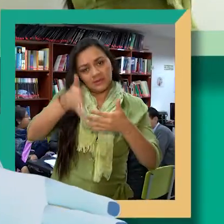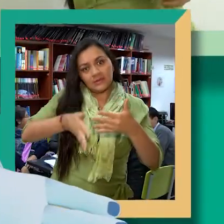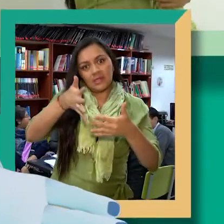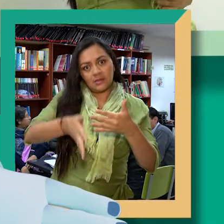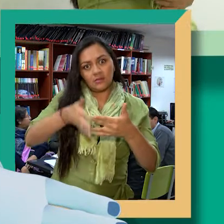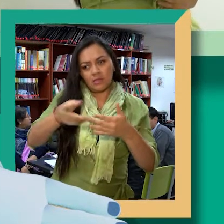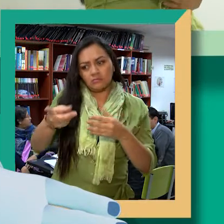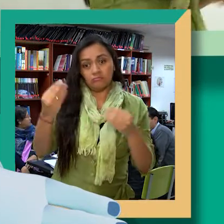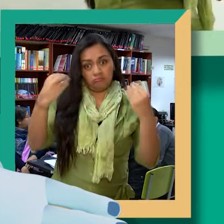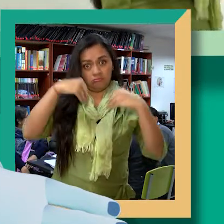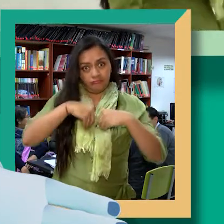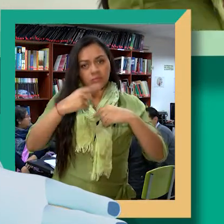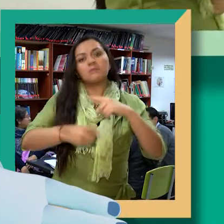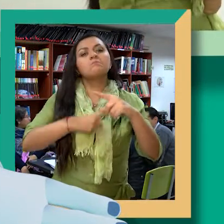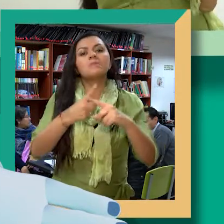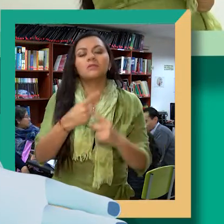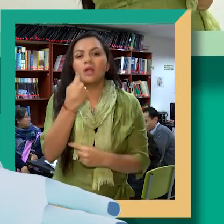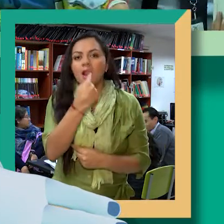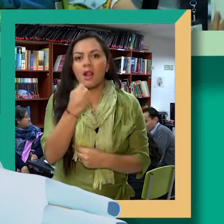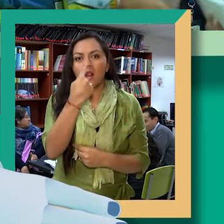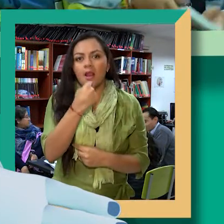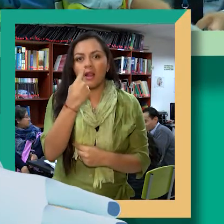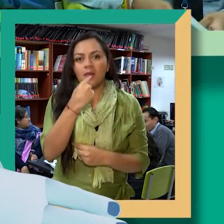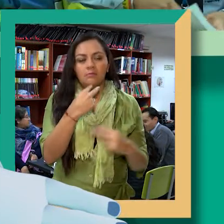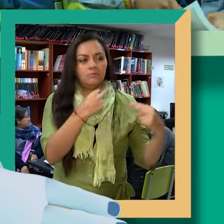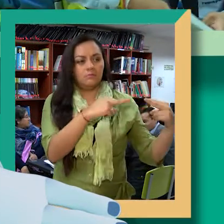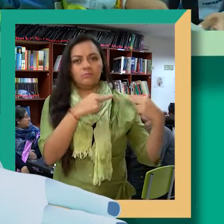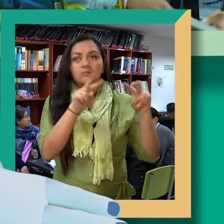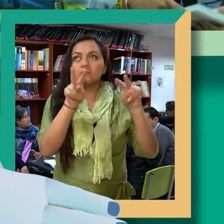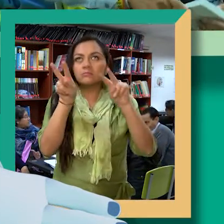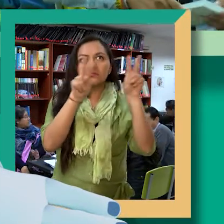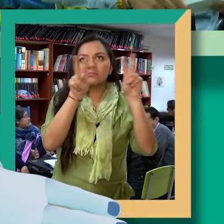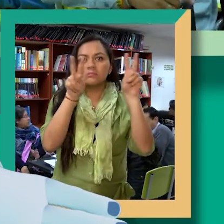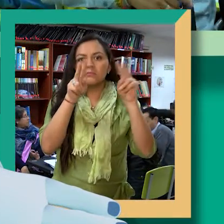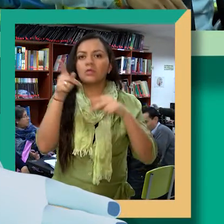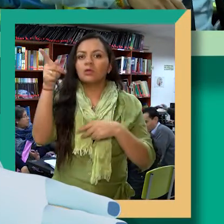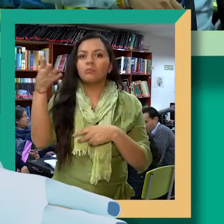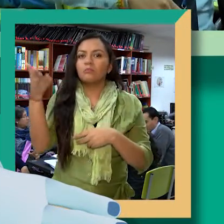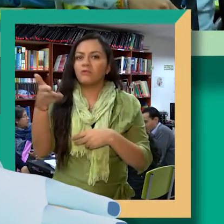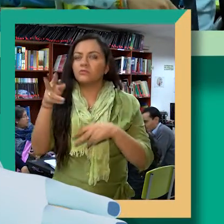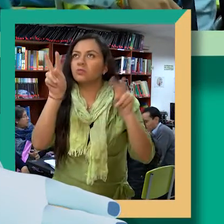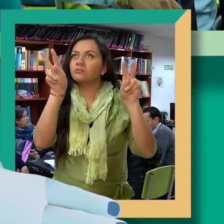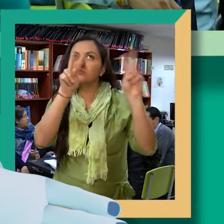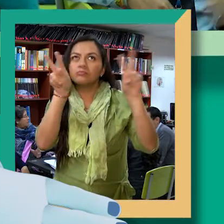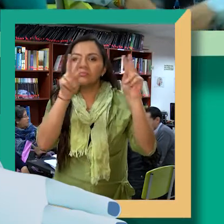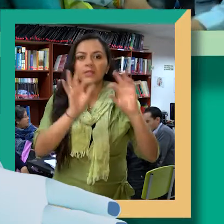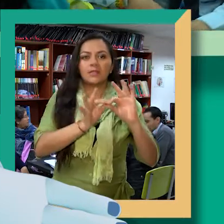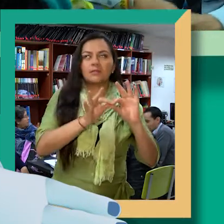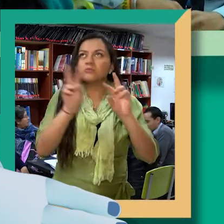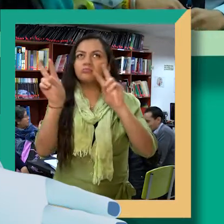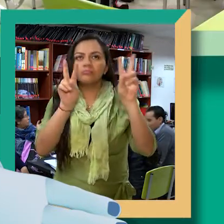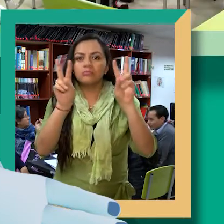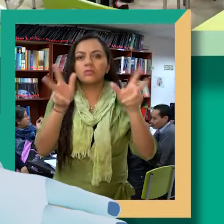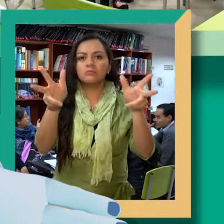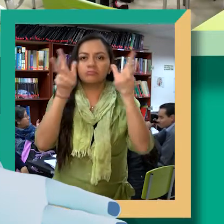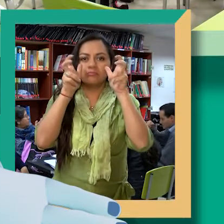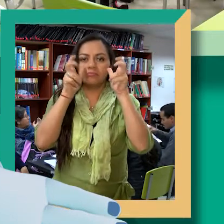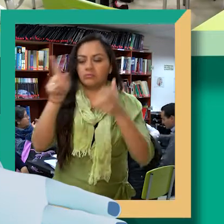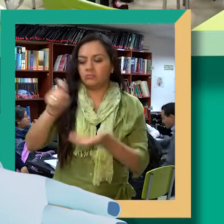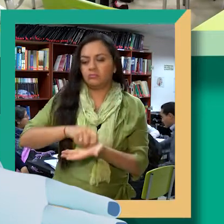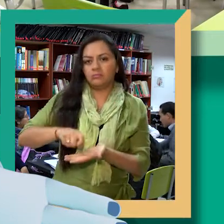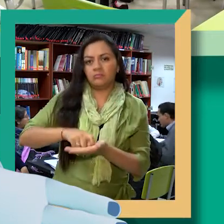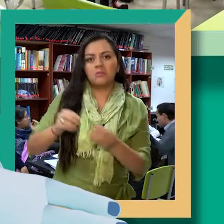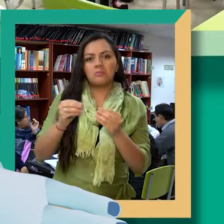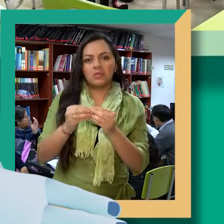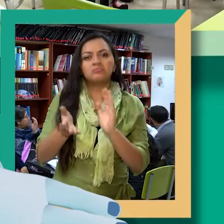habilidad dentro del aula, ya que él es una persona que maneja el lenguaje de señas y a su vez también oraliza. Así que él